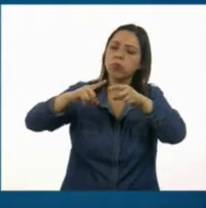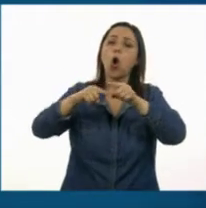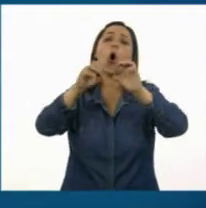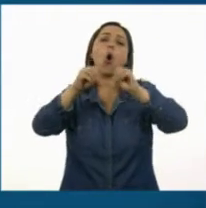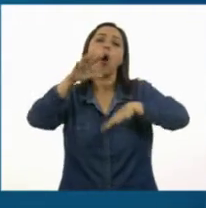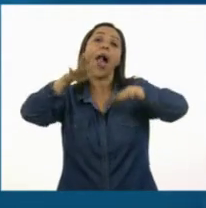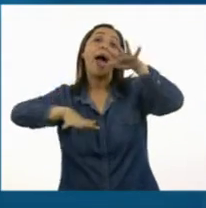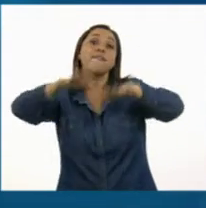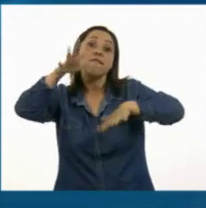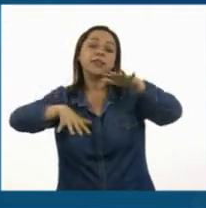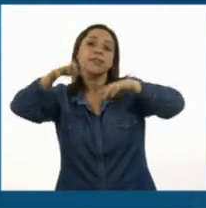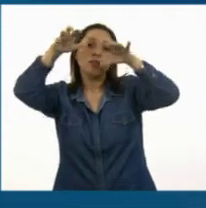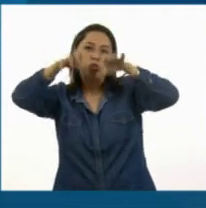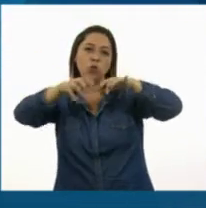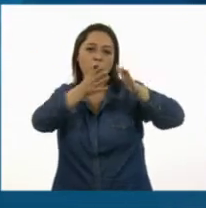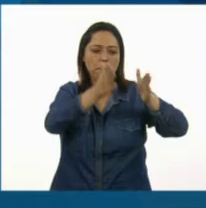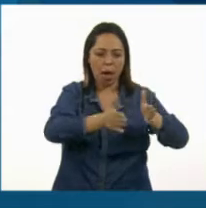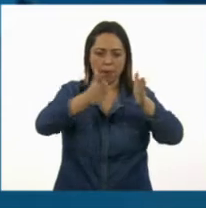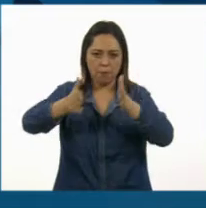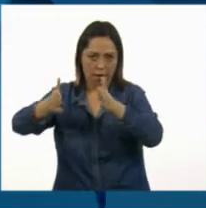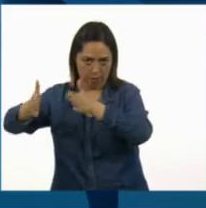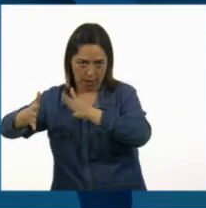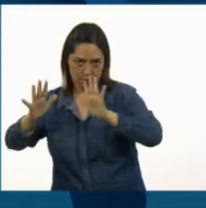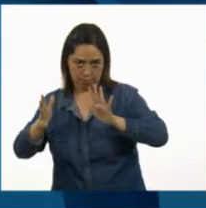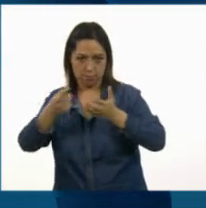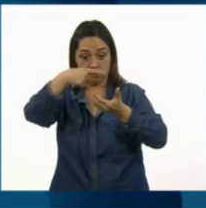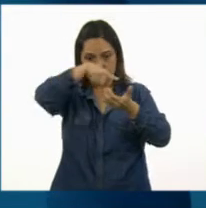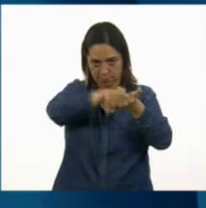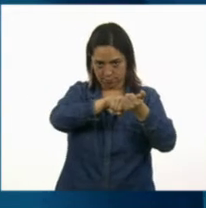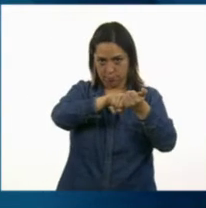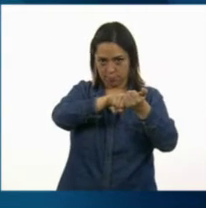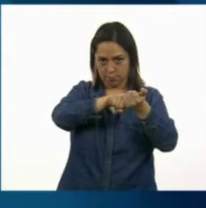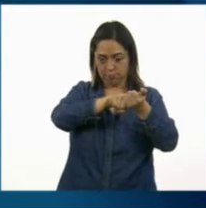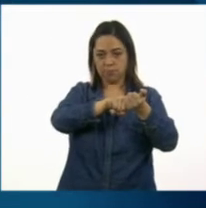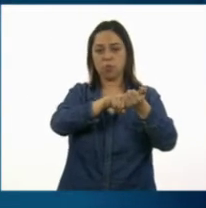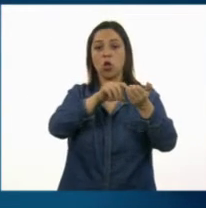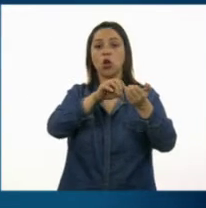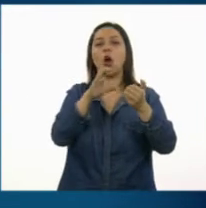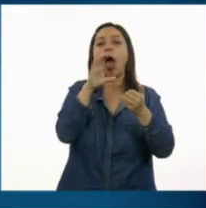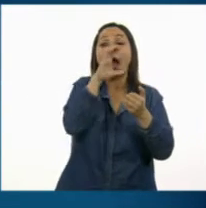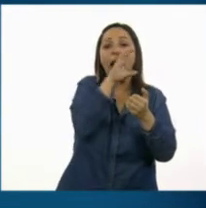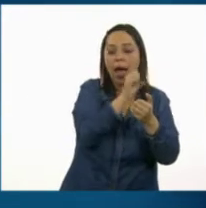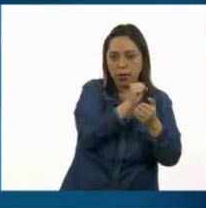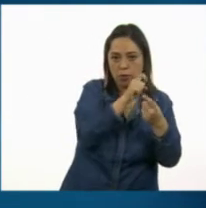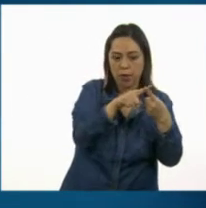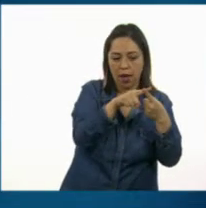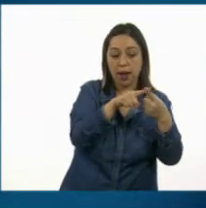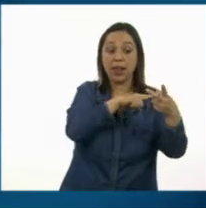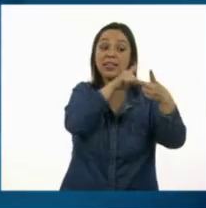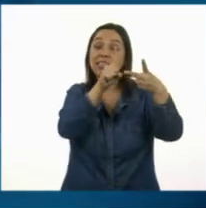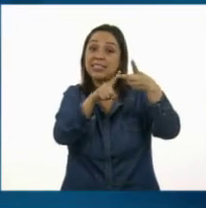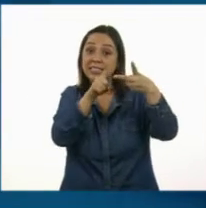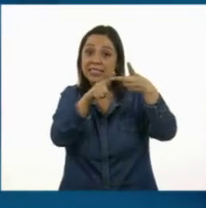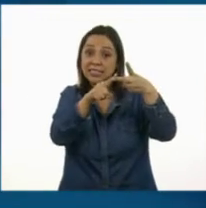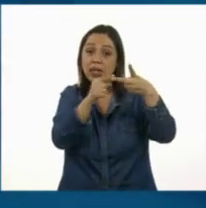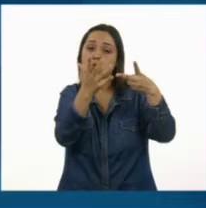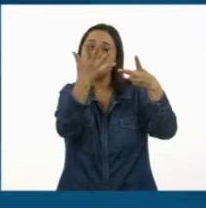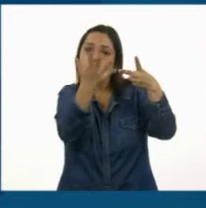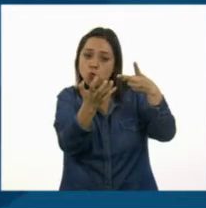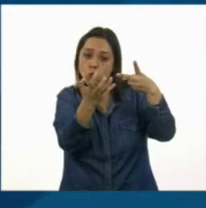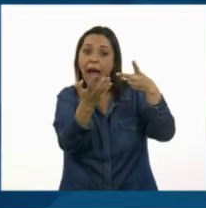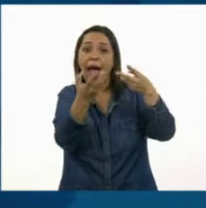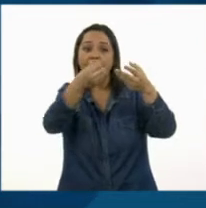Estos son los subgrupos del clima tropical. Ahora bien, dentro de lo que es el clima seco, está el